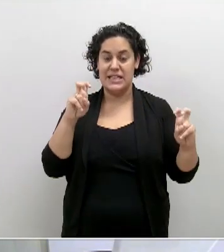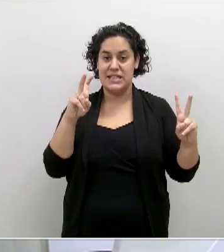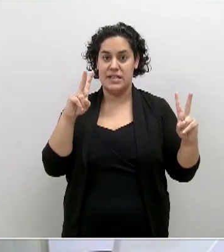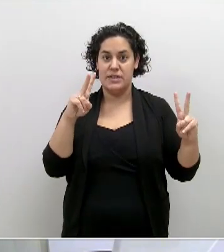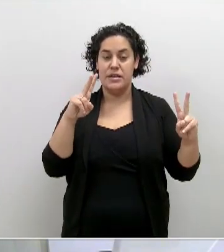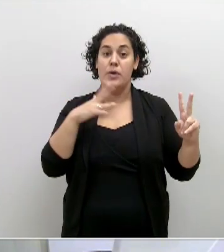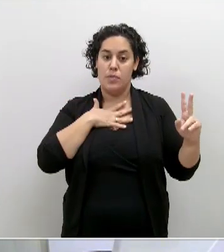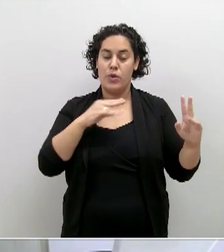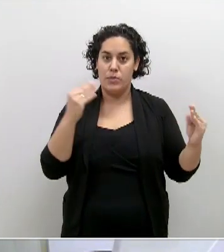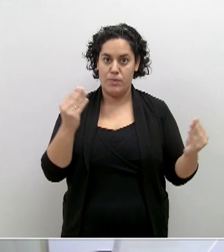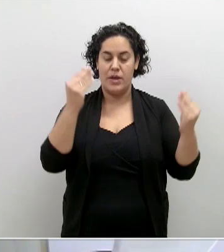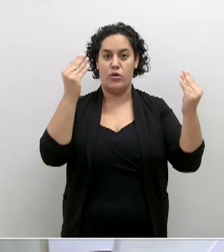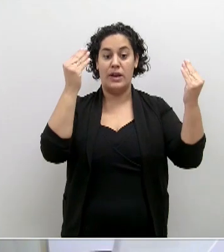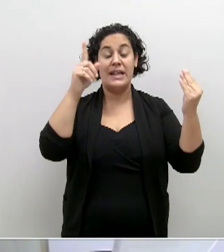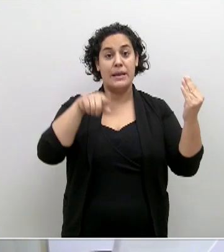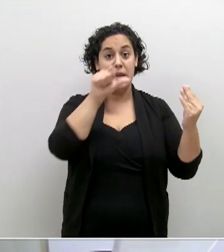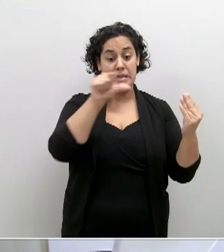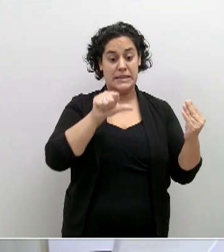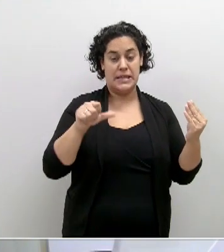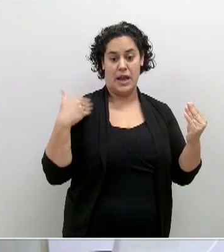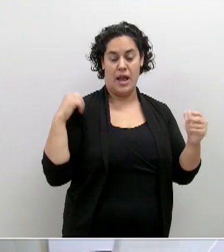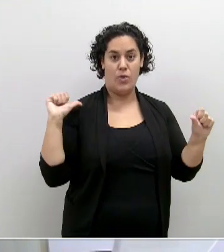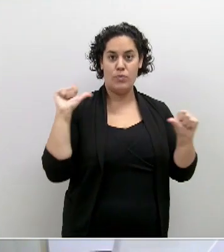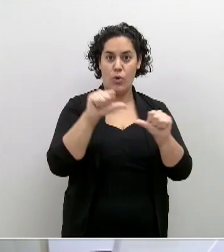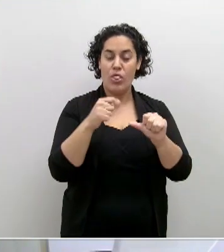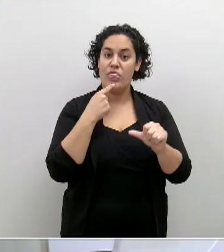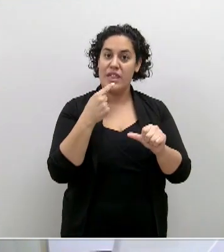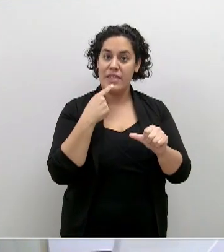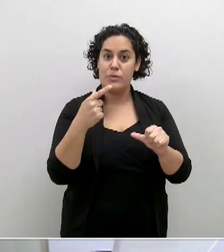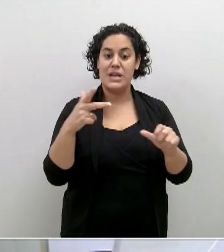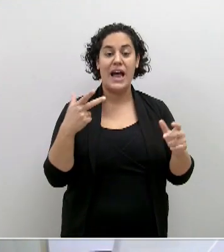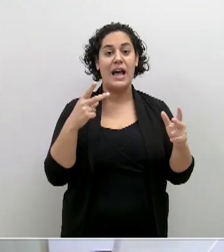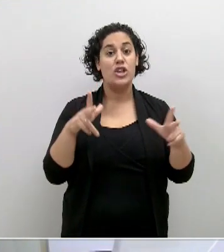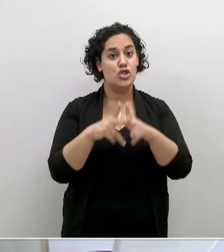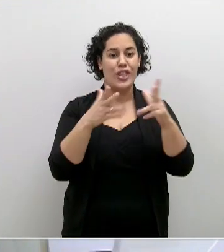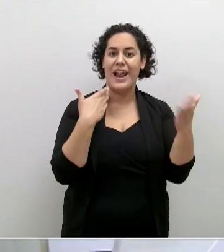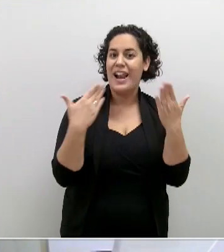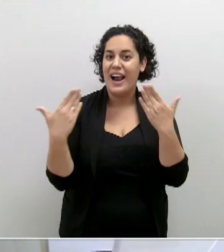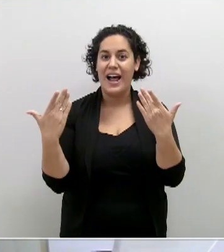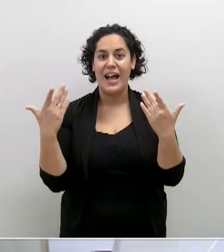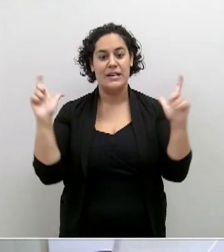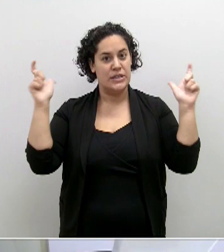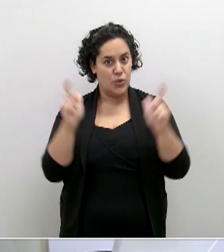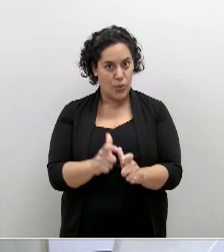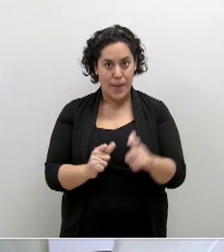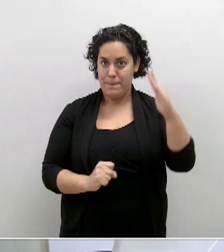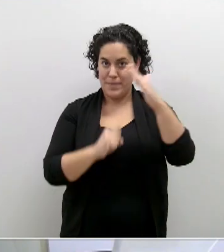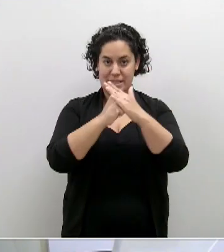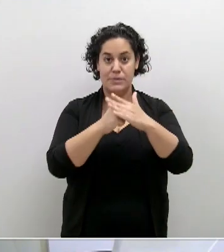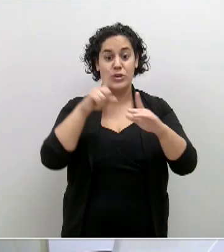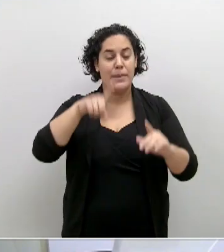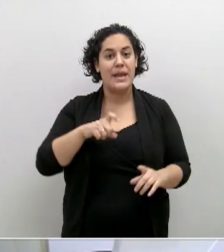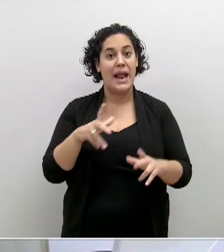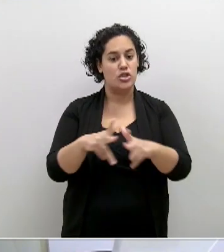como venimos diciendo en las últimas semanas, disminuyamos la interacción social al máximo. Hago un llamamiento a la